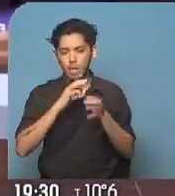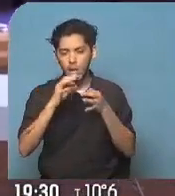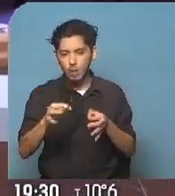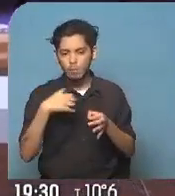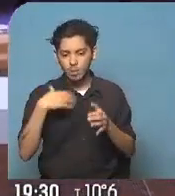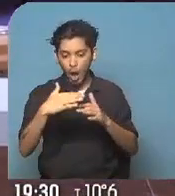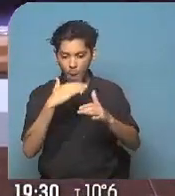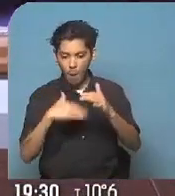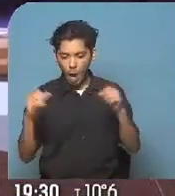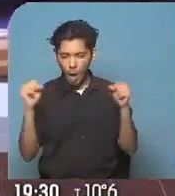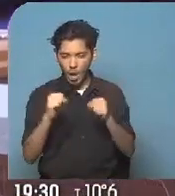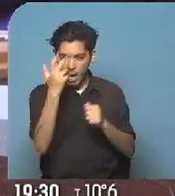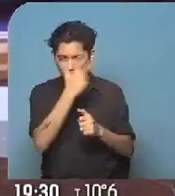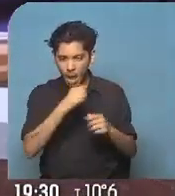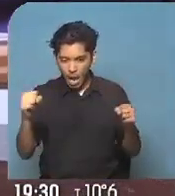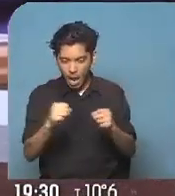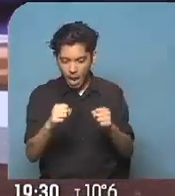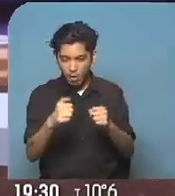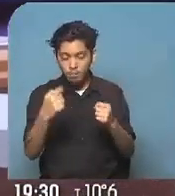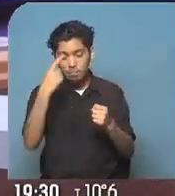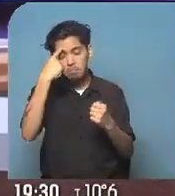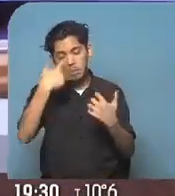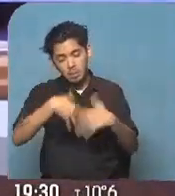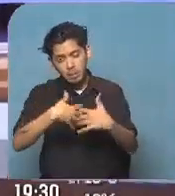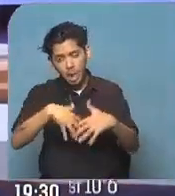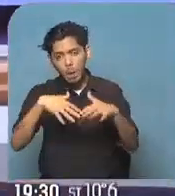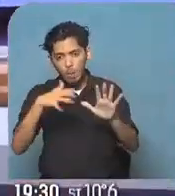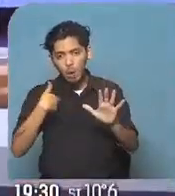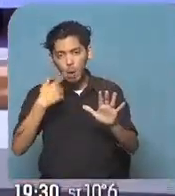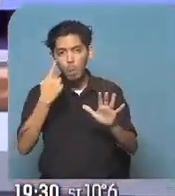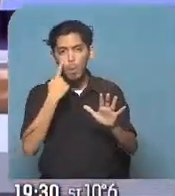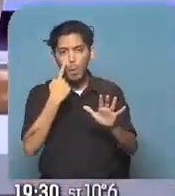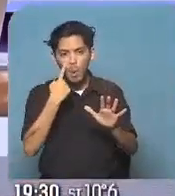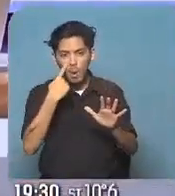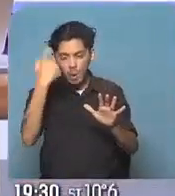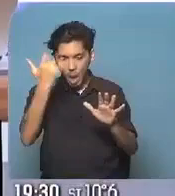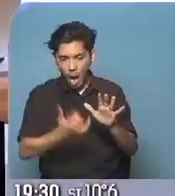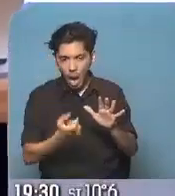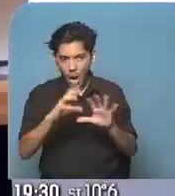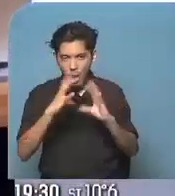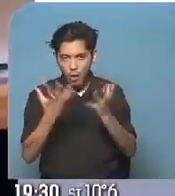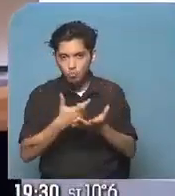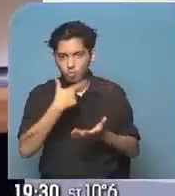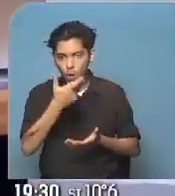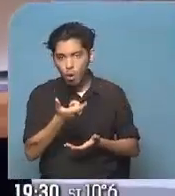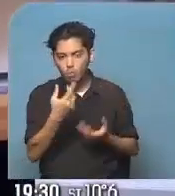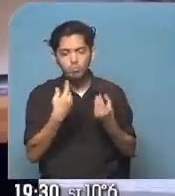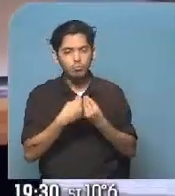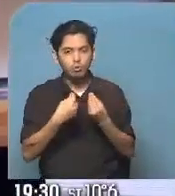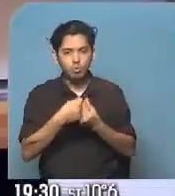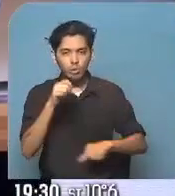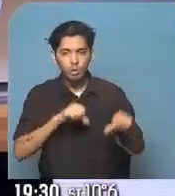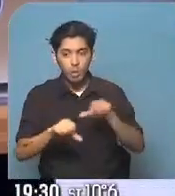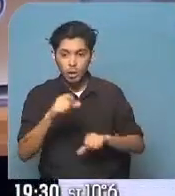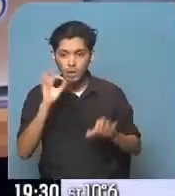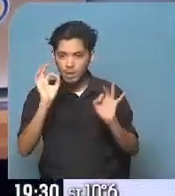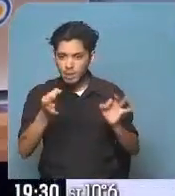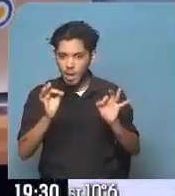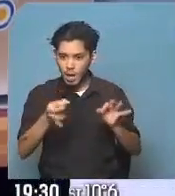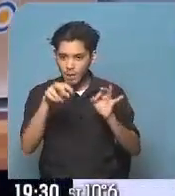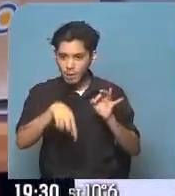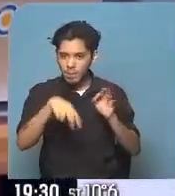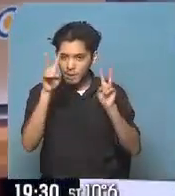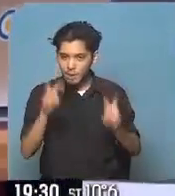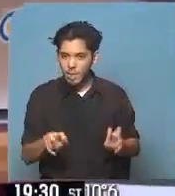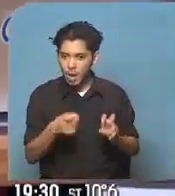de hielo, lo que permite pensar que podría haber algún tipo de vida en el planeta rojo. De hecho, muchos de los científicos que están al tanto de esta